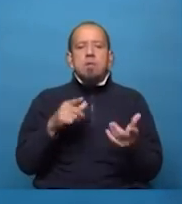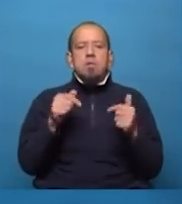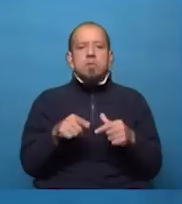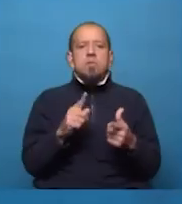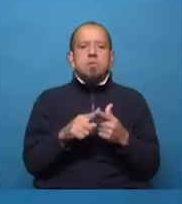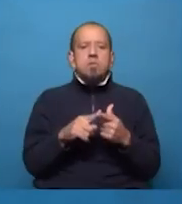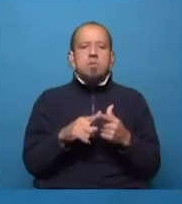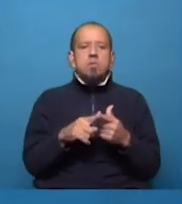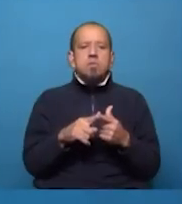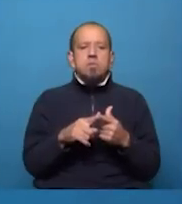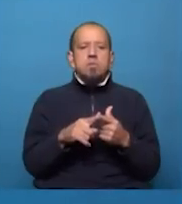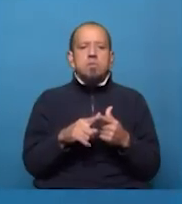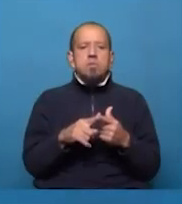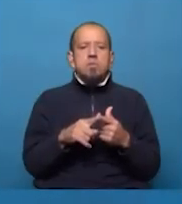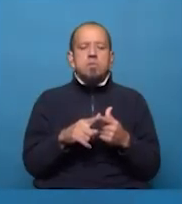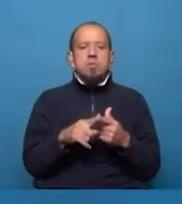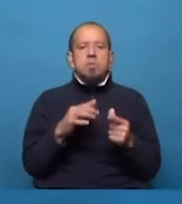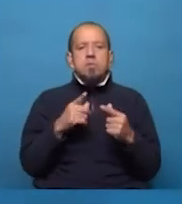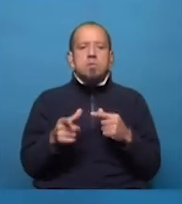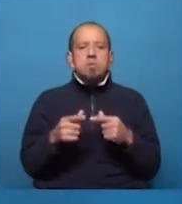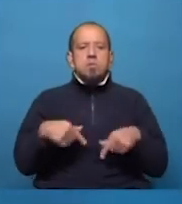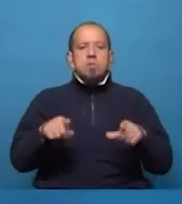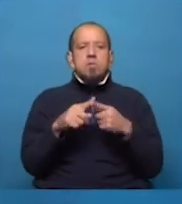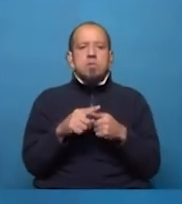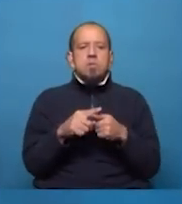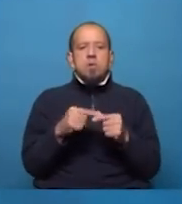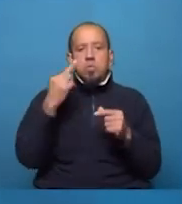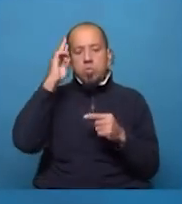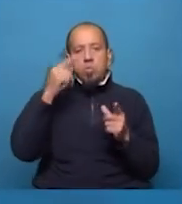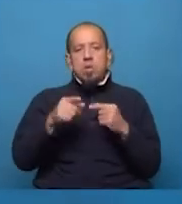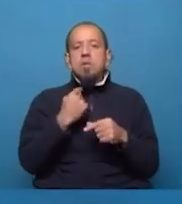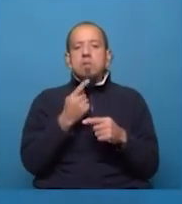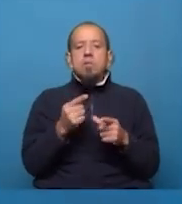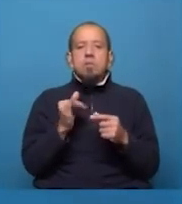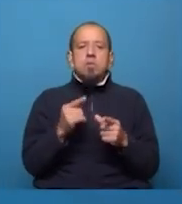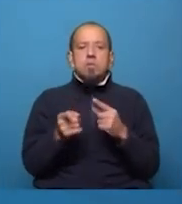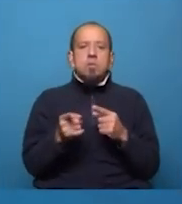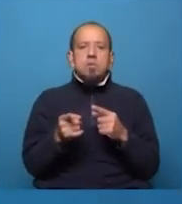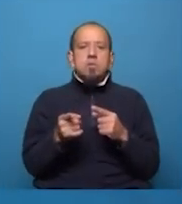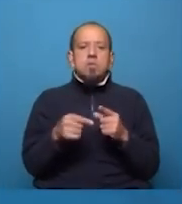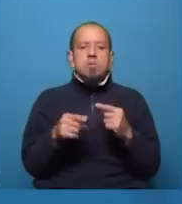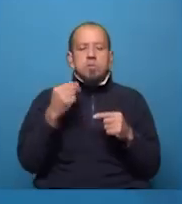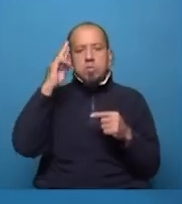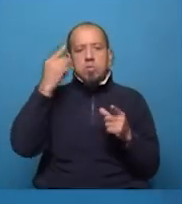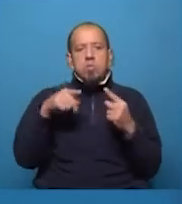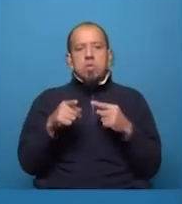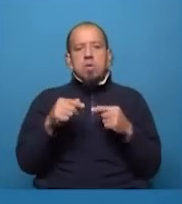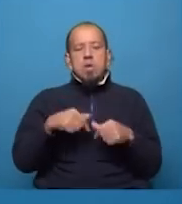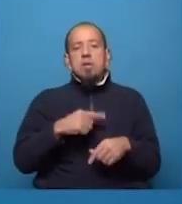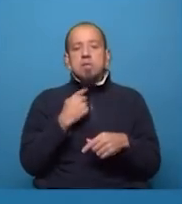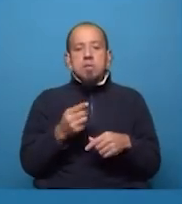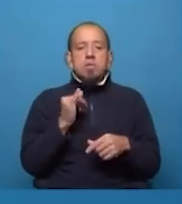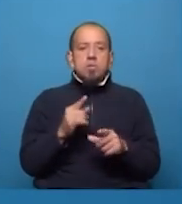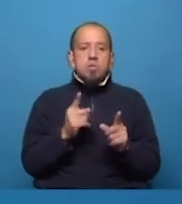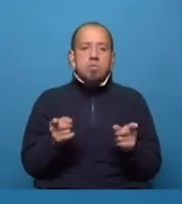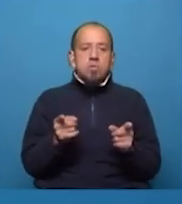como si fuera un campeonato de fútbol cuál es el ranking no me importa Cuál es el tema es al Uruguay le sirve que acá será de plata al uruguayo le sirve que acá se